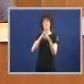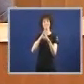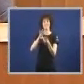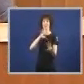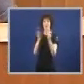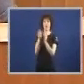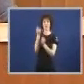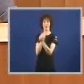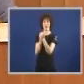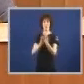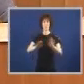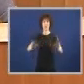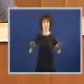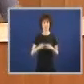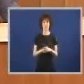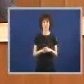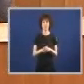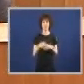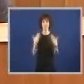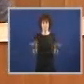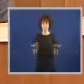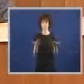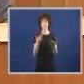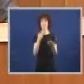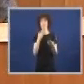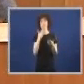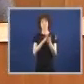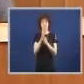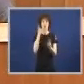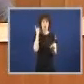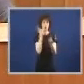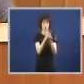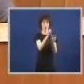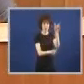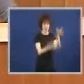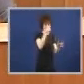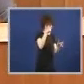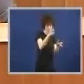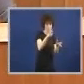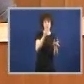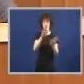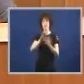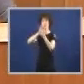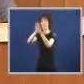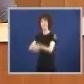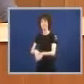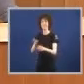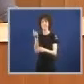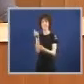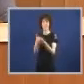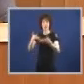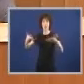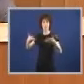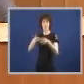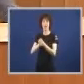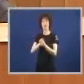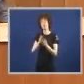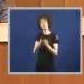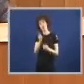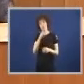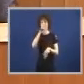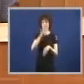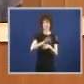económico. Temos un tridente diabólico contra os povos e a favor do gran capital, conformado polo establecemento dos límites ao déficit